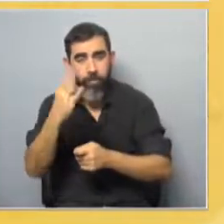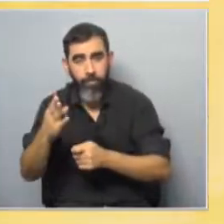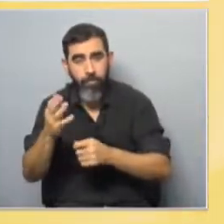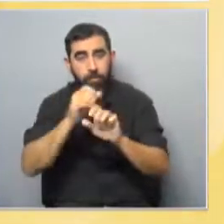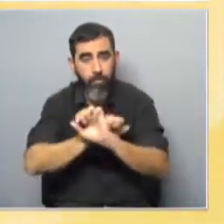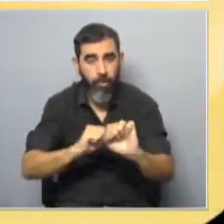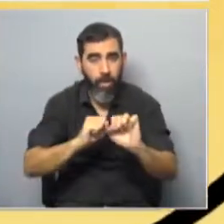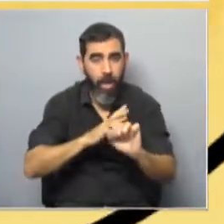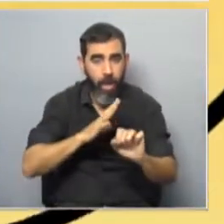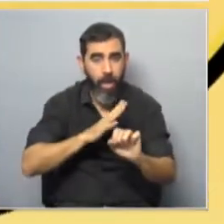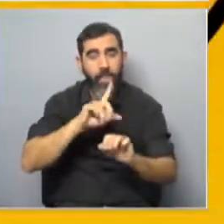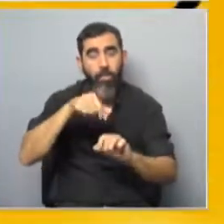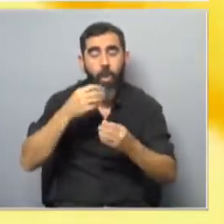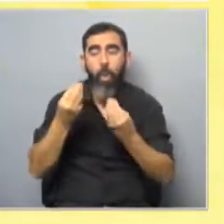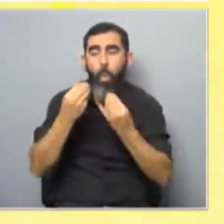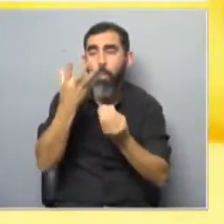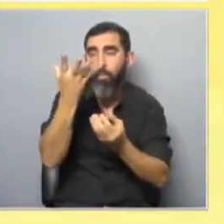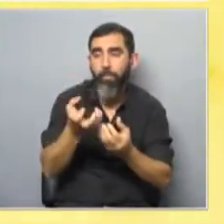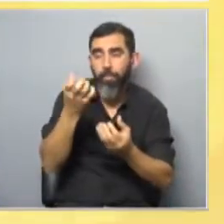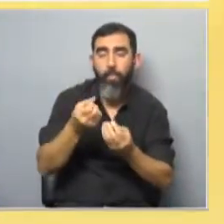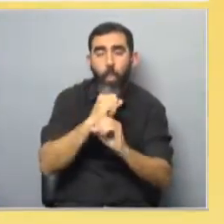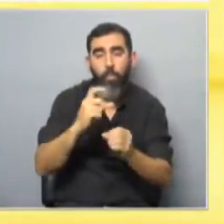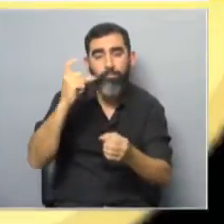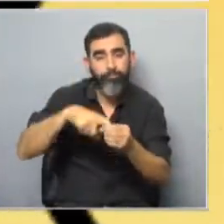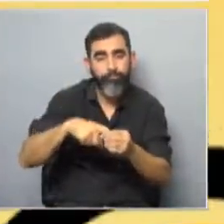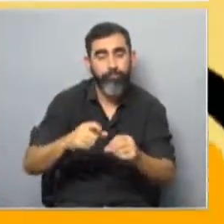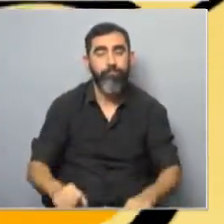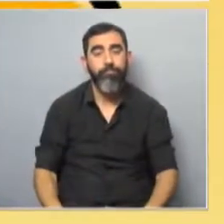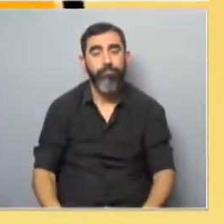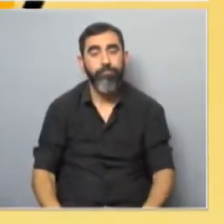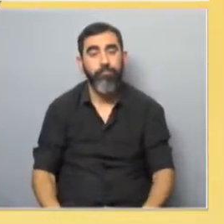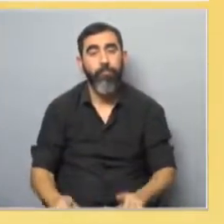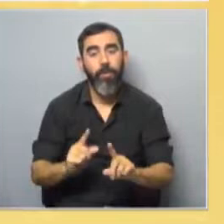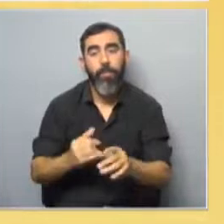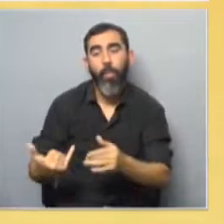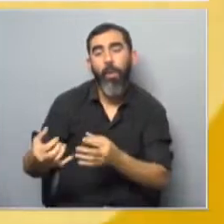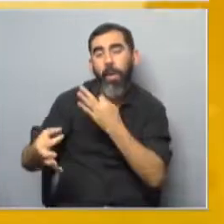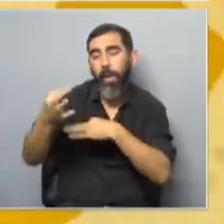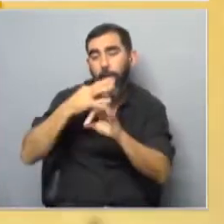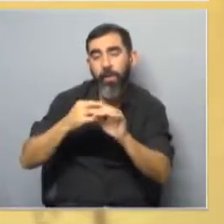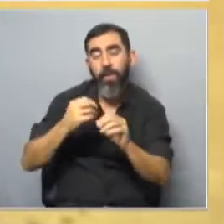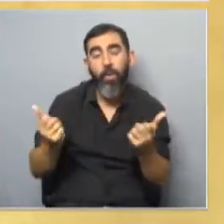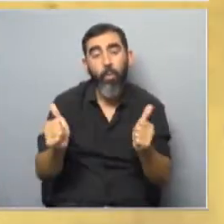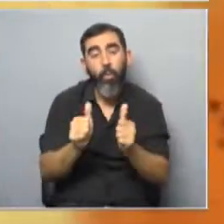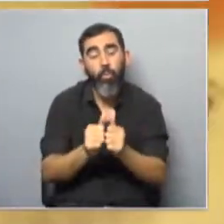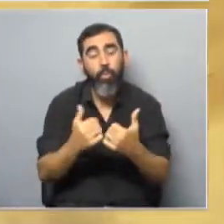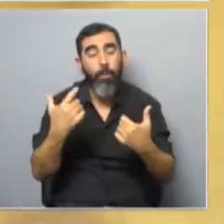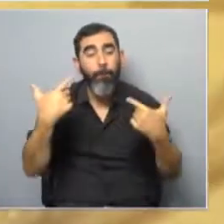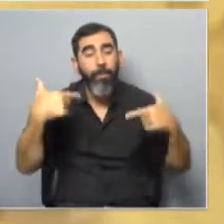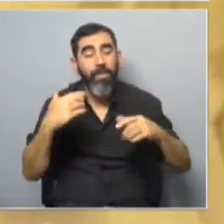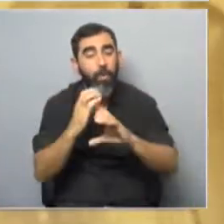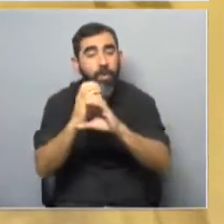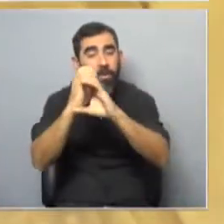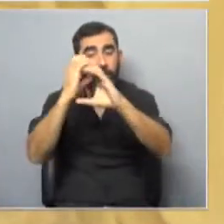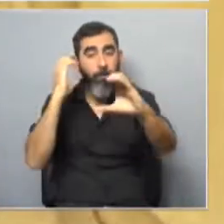ya va a aparecer cómo bajarla ahí, cómo conectarse. Y él nos decía que trabajaron también junto al Ministerio de Transporte, porque como nos